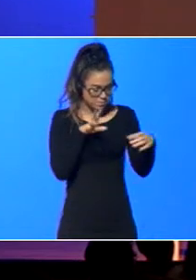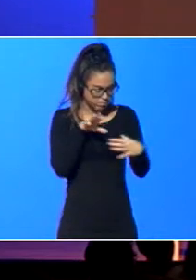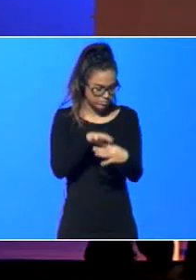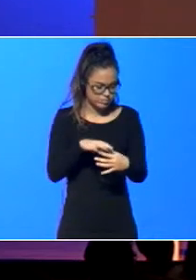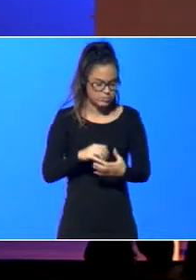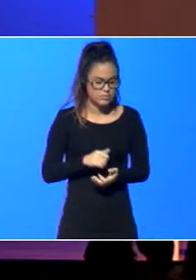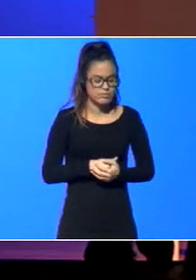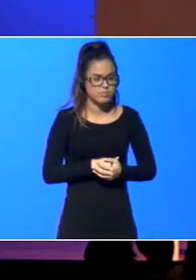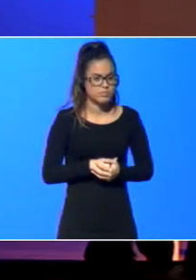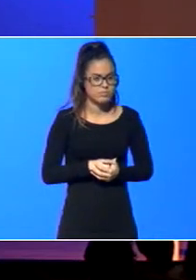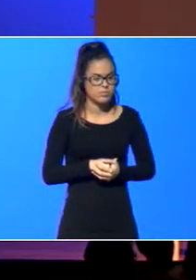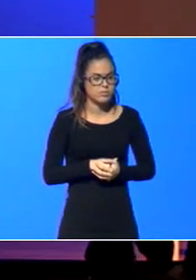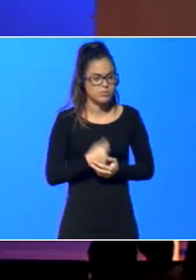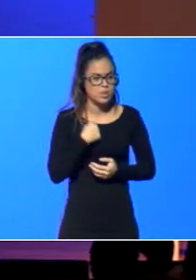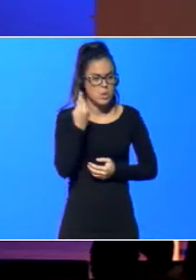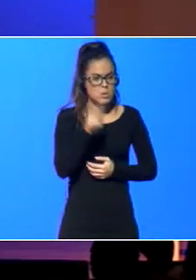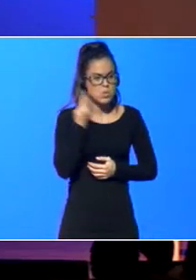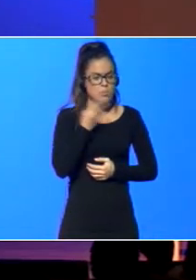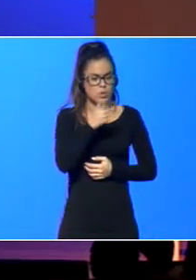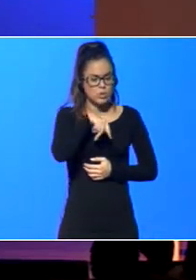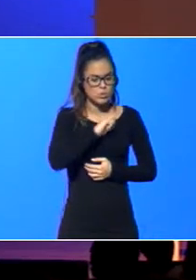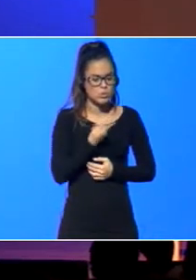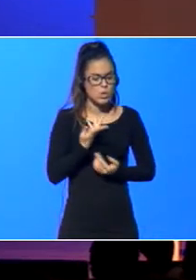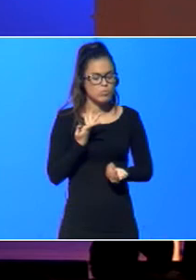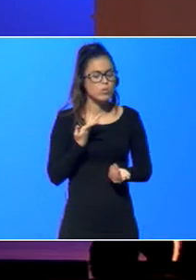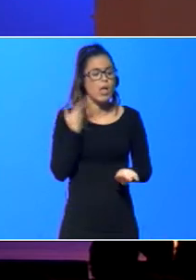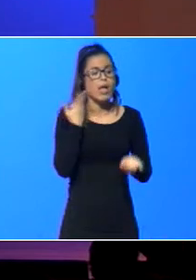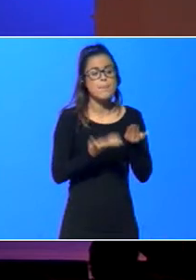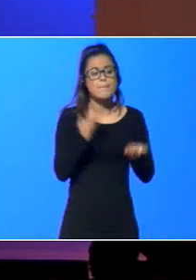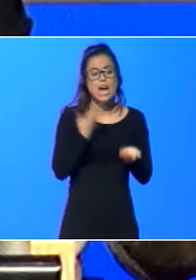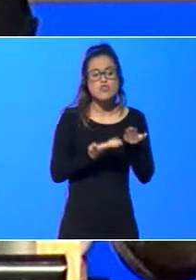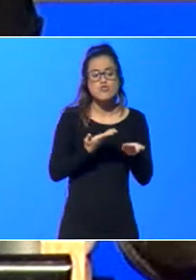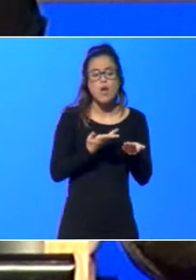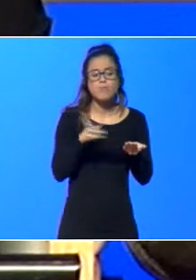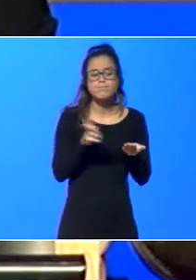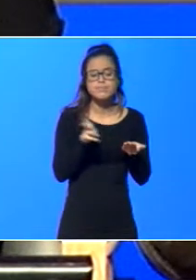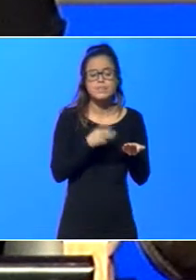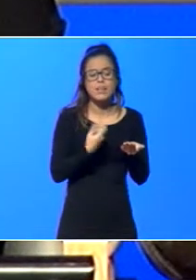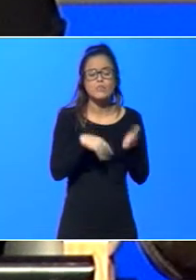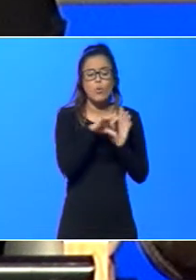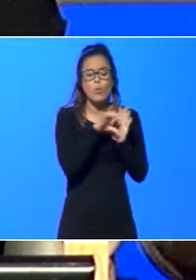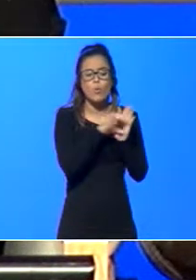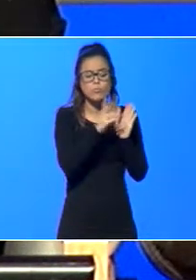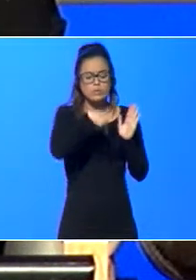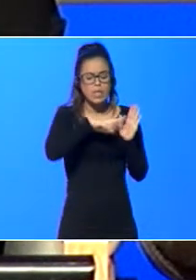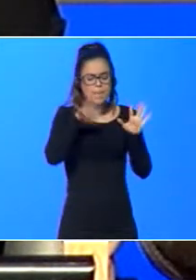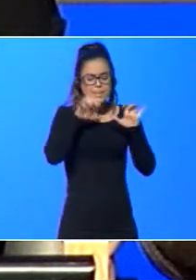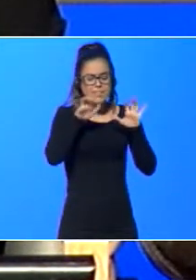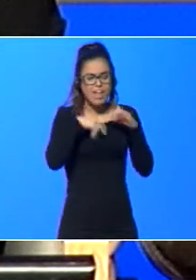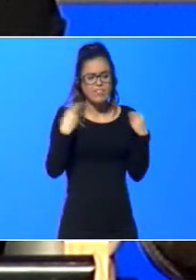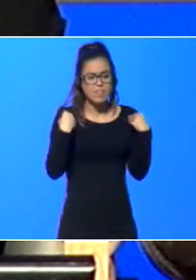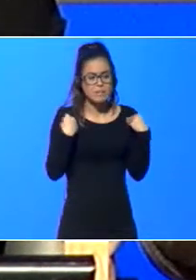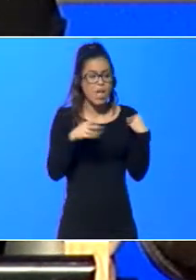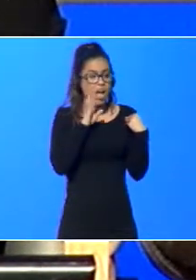Y muy sintéticamente, creo que tendríamos que impregnar y valorar en nuestro currículum espacios y contenidos de aprendizaje para la vida, que lo ha mencionado antes